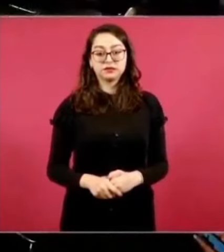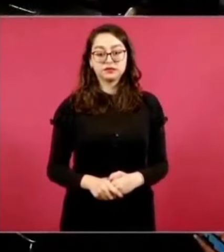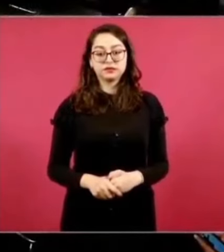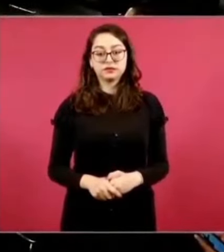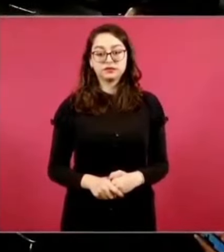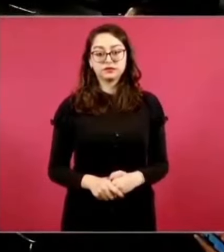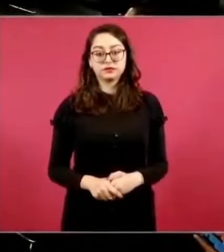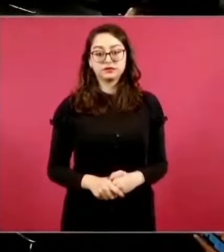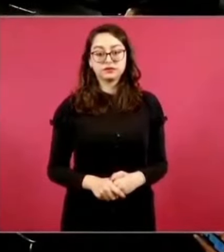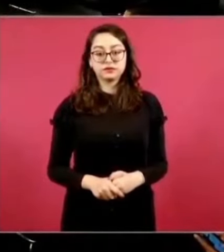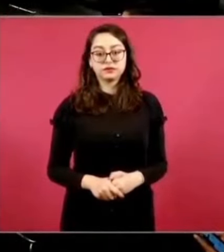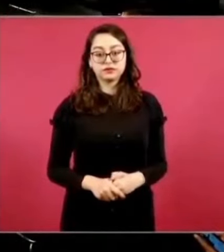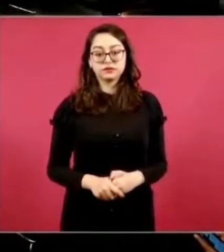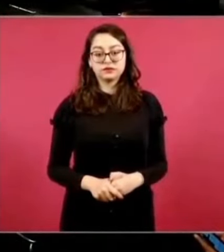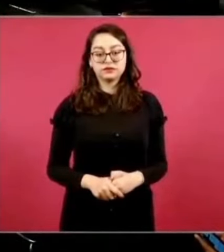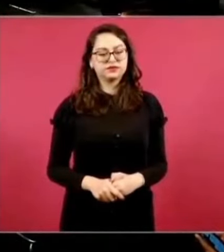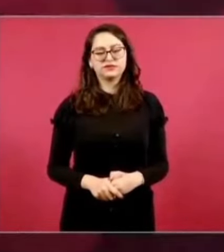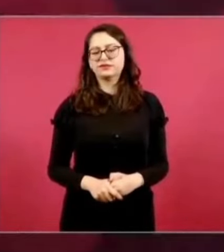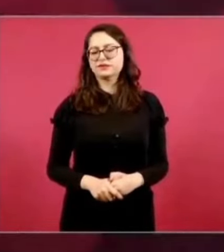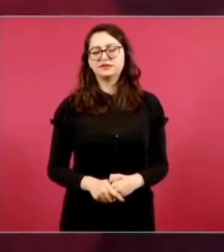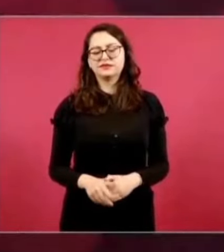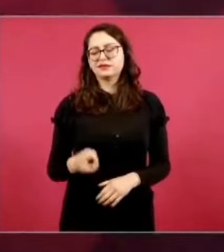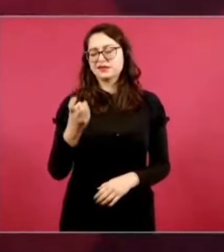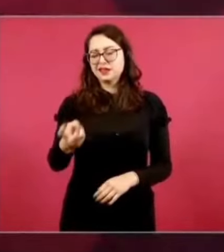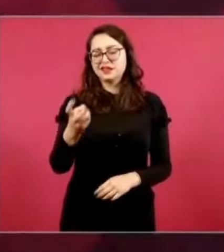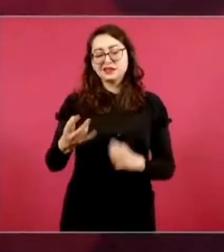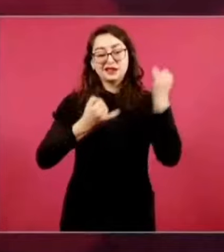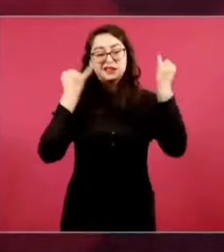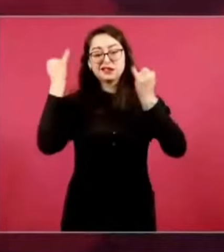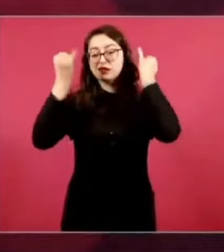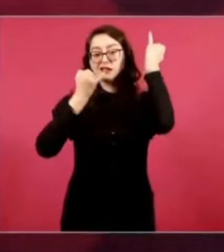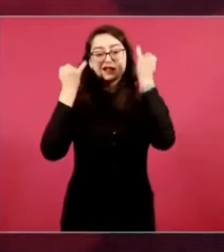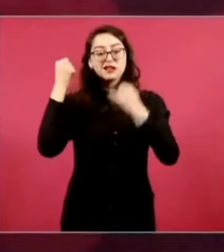No, eso es que lo que siempre se dice, ¿no?